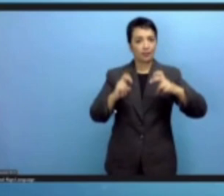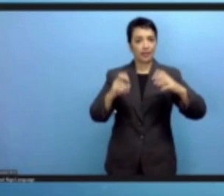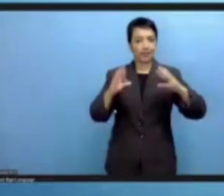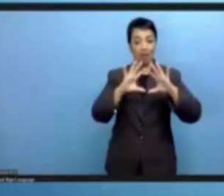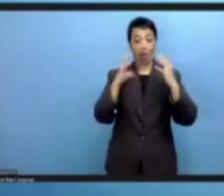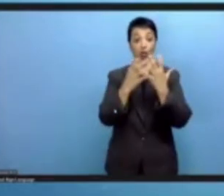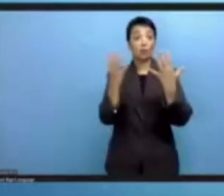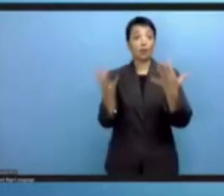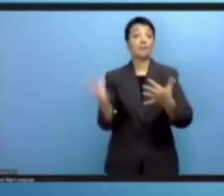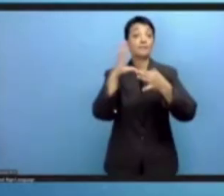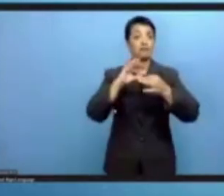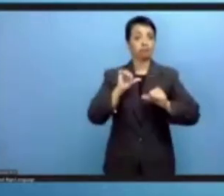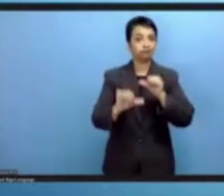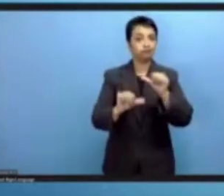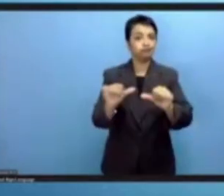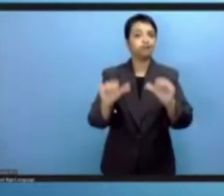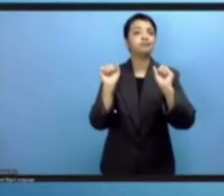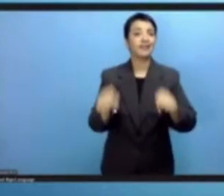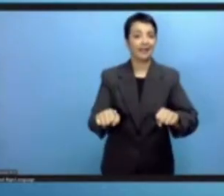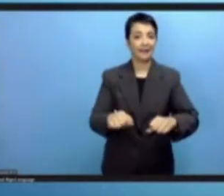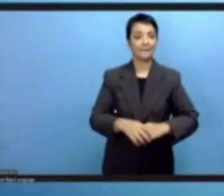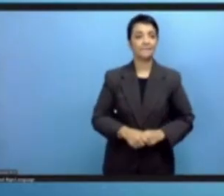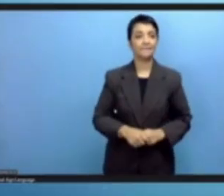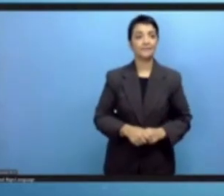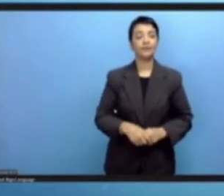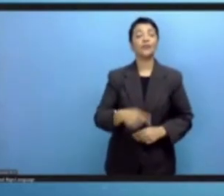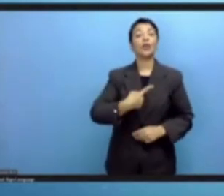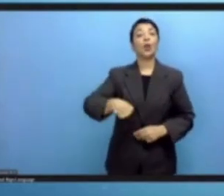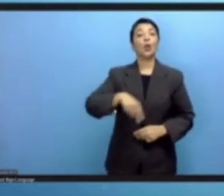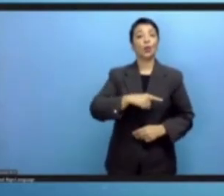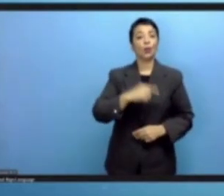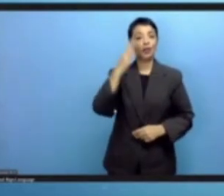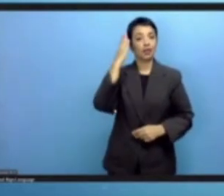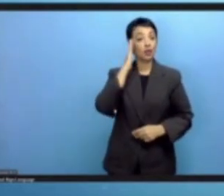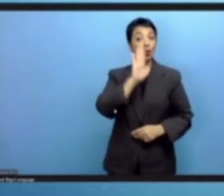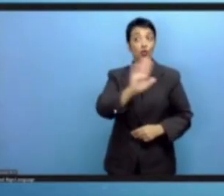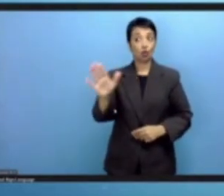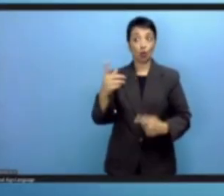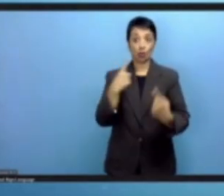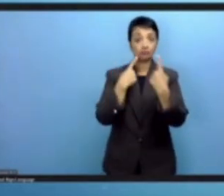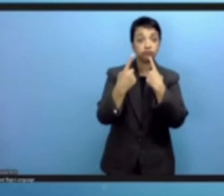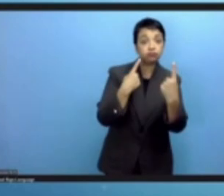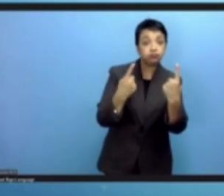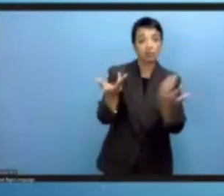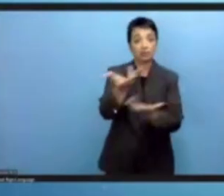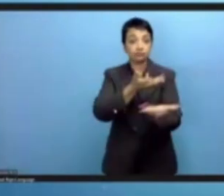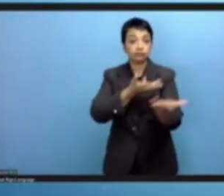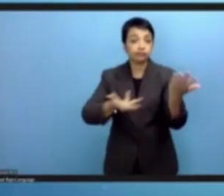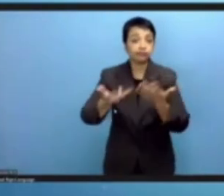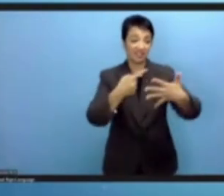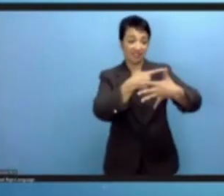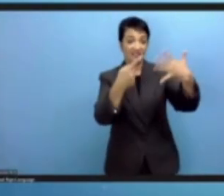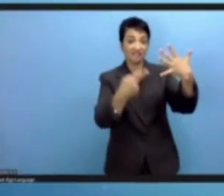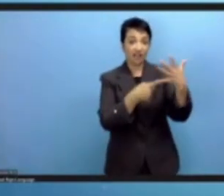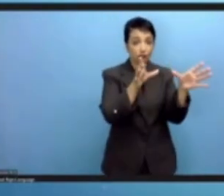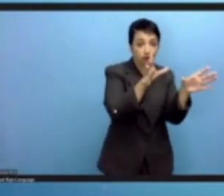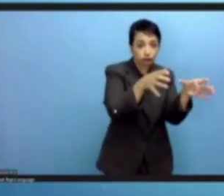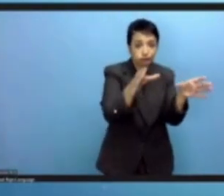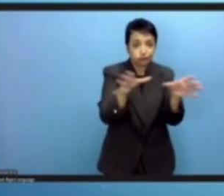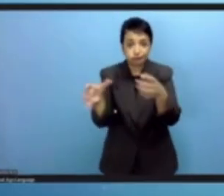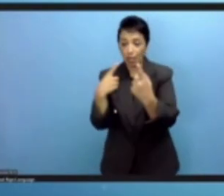con los que se está con los temas que tratará el pacto digital mundial ser resultado de estas celebraciones